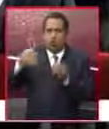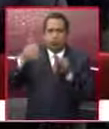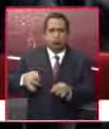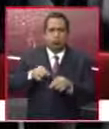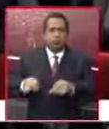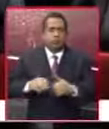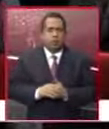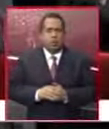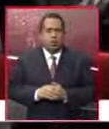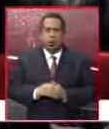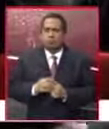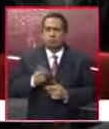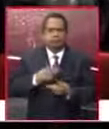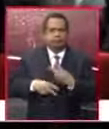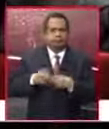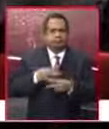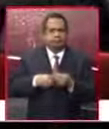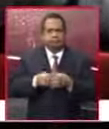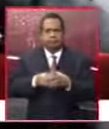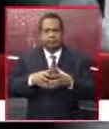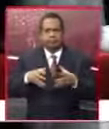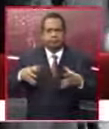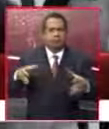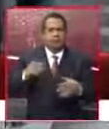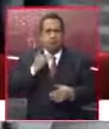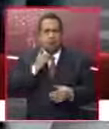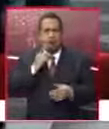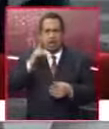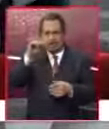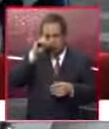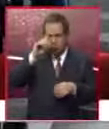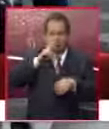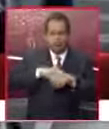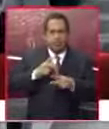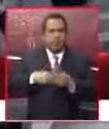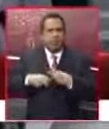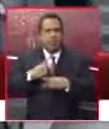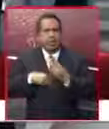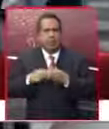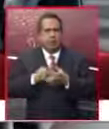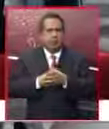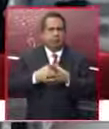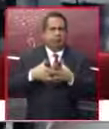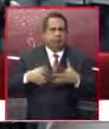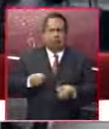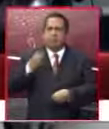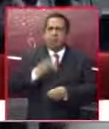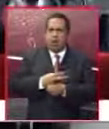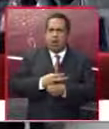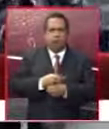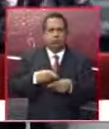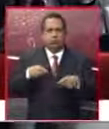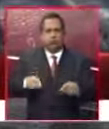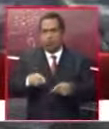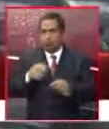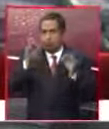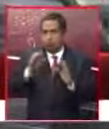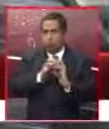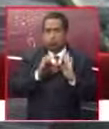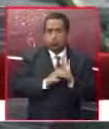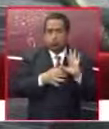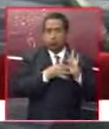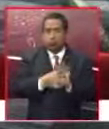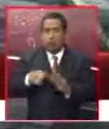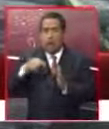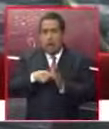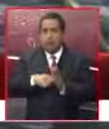a poco las y los legisladores, colaboradores de la Cámara, asesores e invitados comenzaron a llegar a la Cámara de Diputados donde constitucionalmente se realiza la